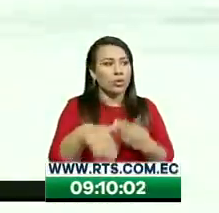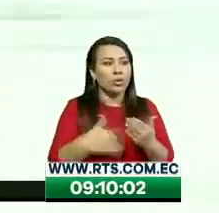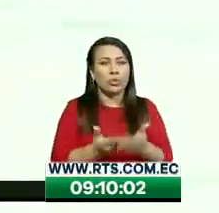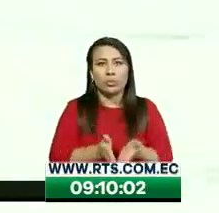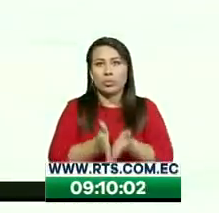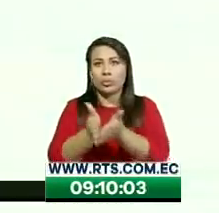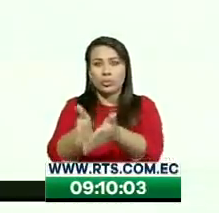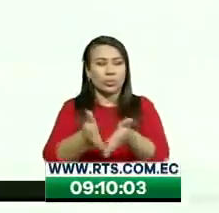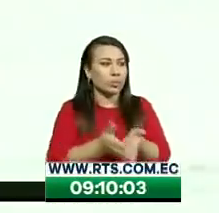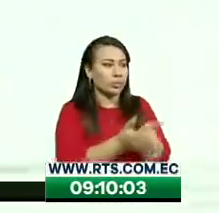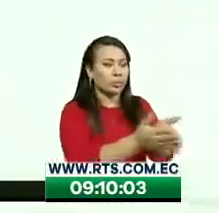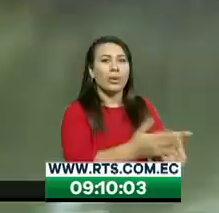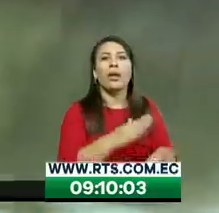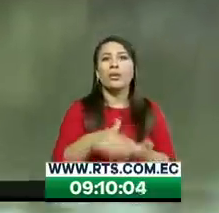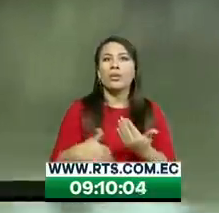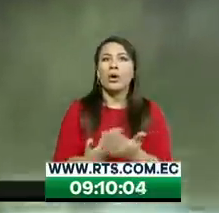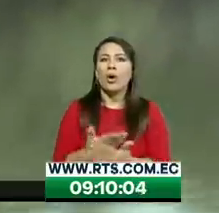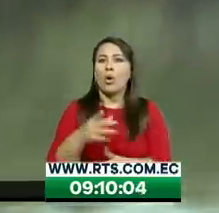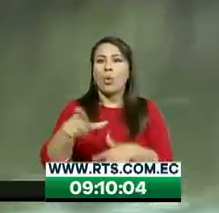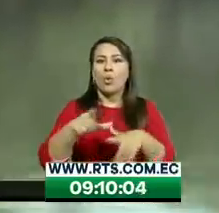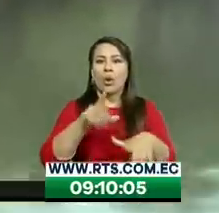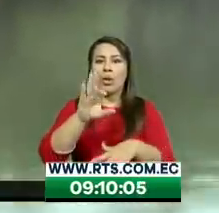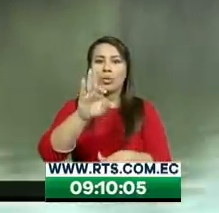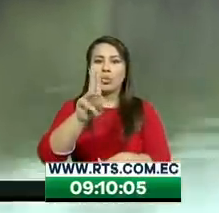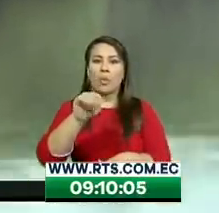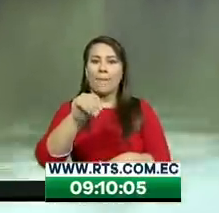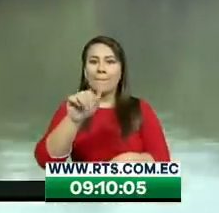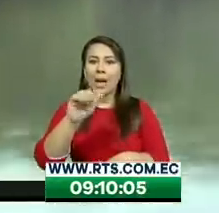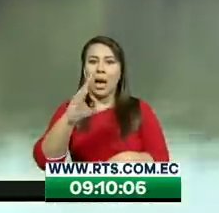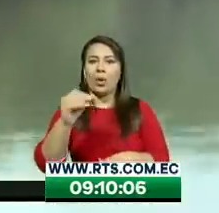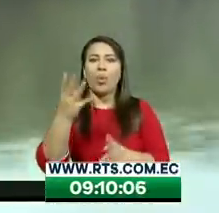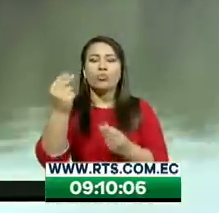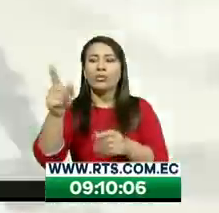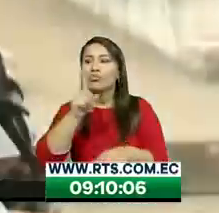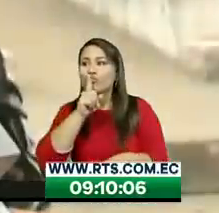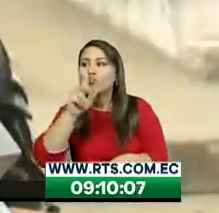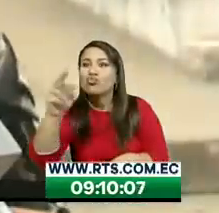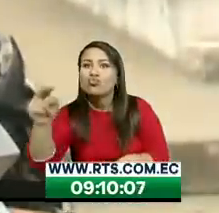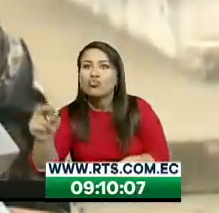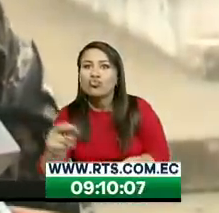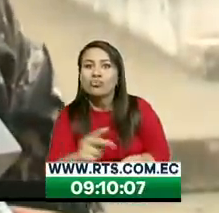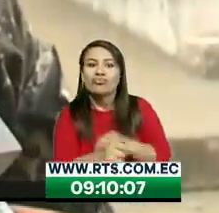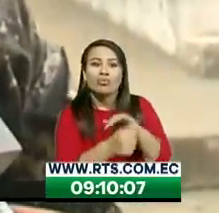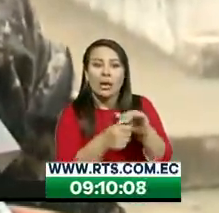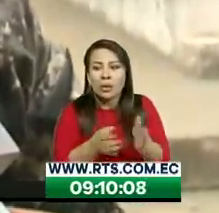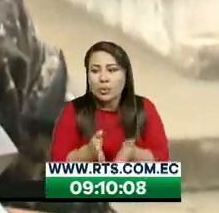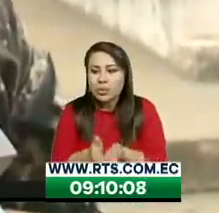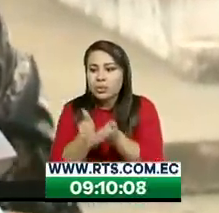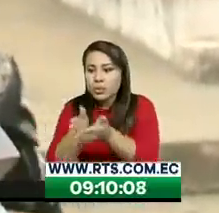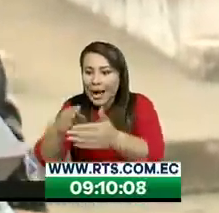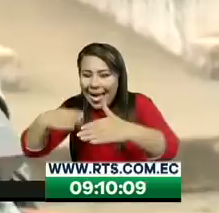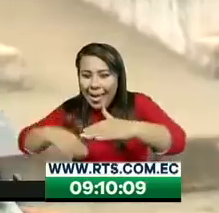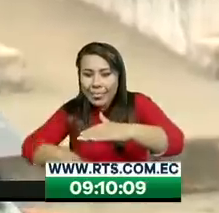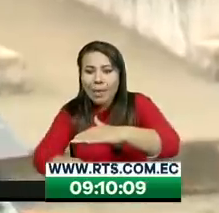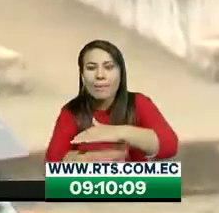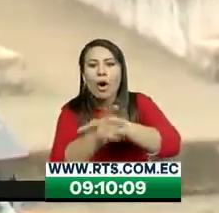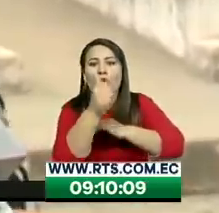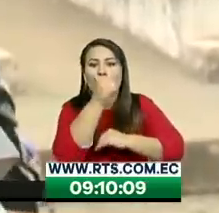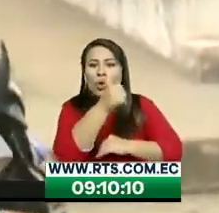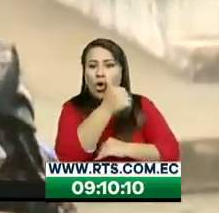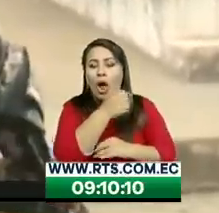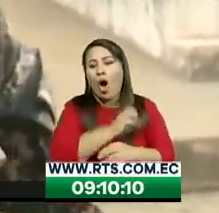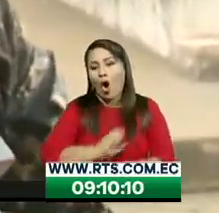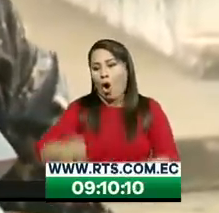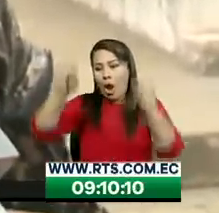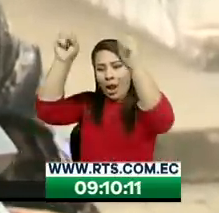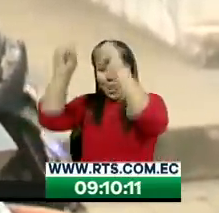quién me vas a poner? El que tiene pena. El que tiene pena me pagará, pues. Al polémico estilo de Chapa tu Choro, los vendedores dieron un escarmiento al ladrón,